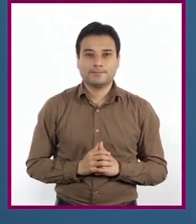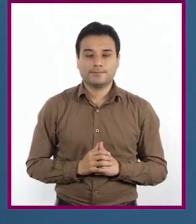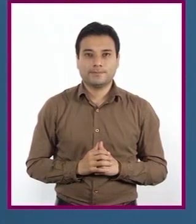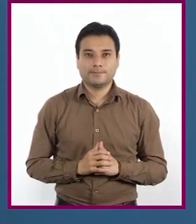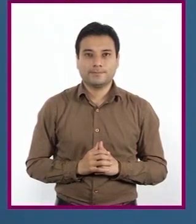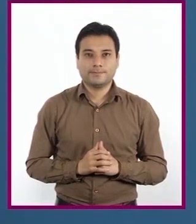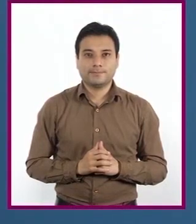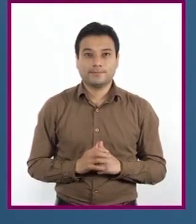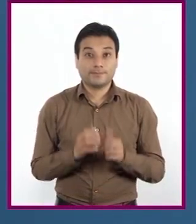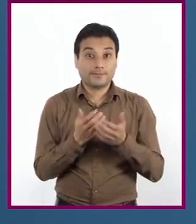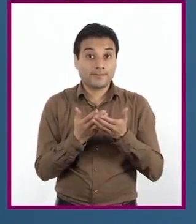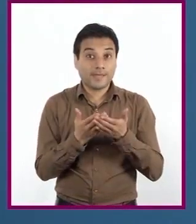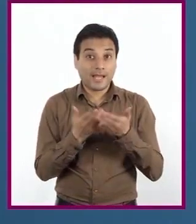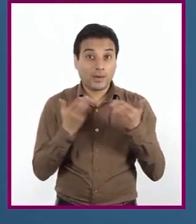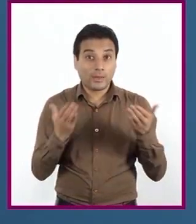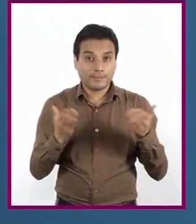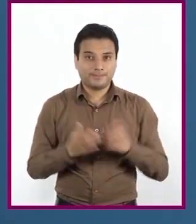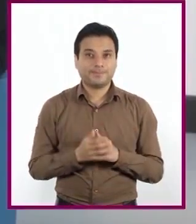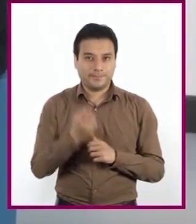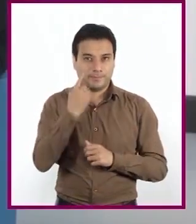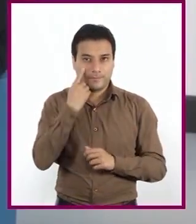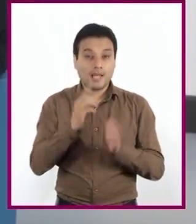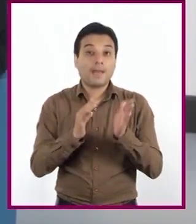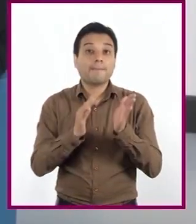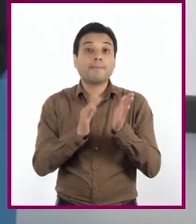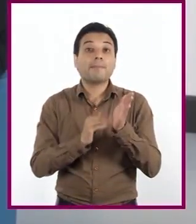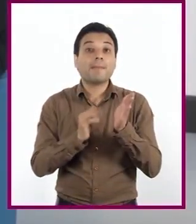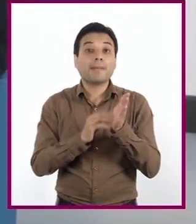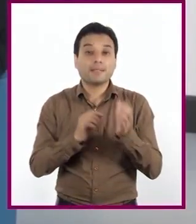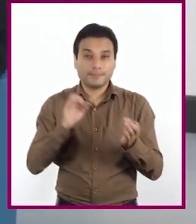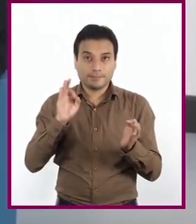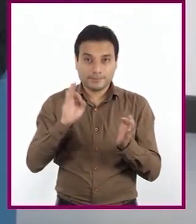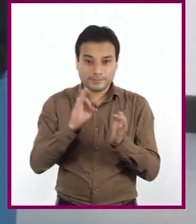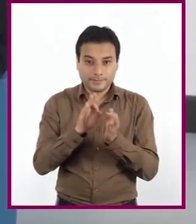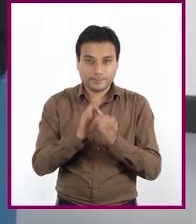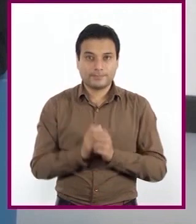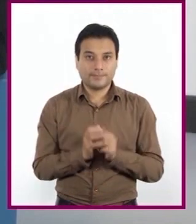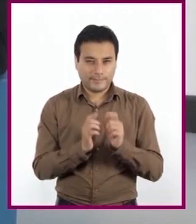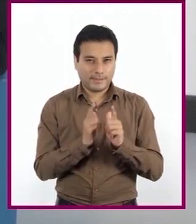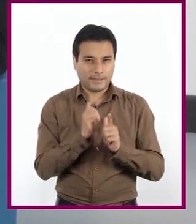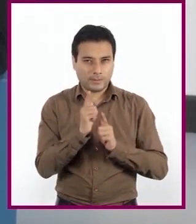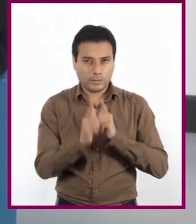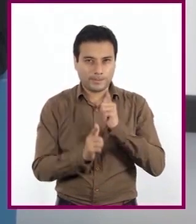Ahora acércalo a los pedazos de papel. ¿Lento? ¿Sí?